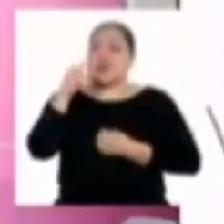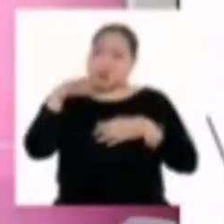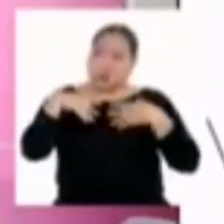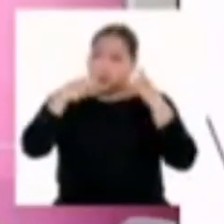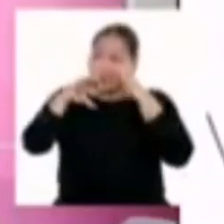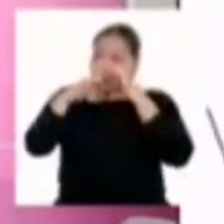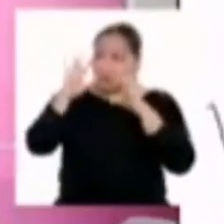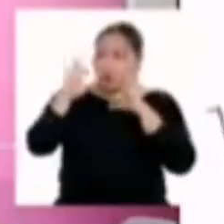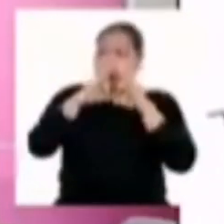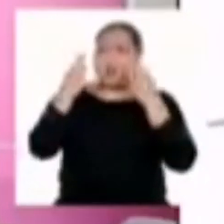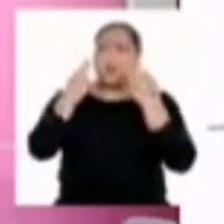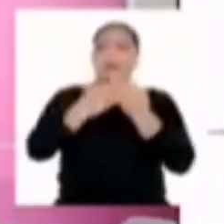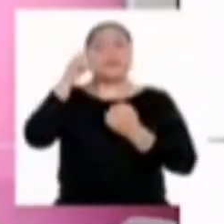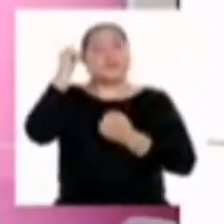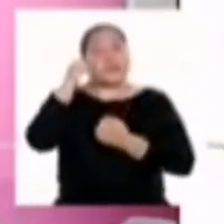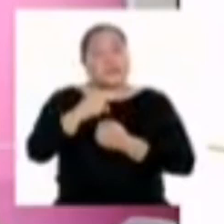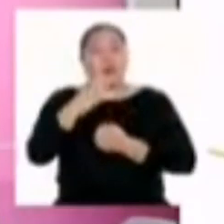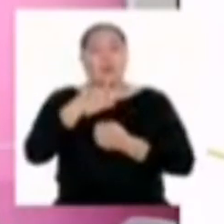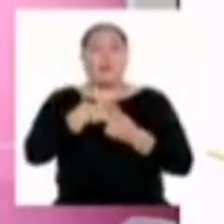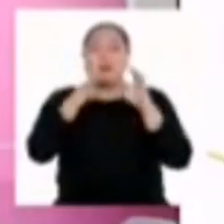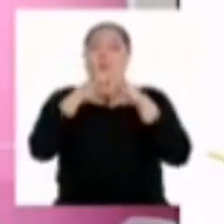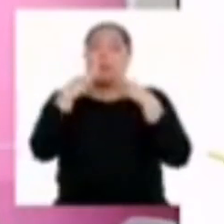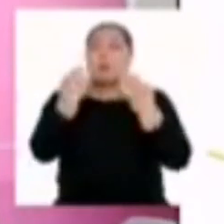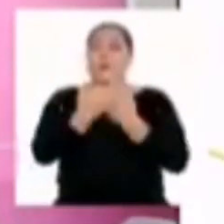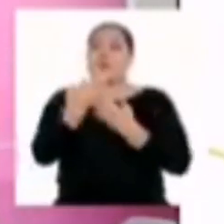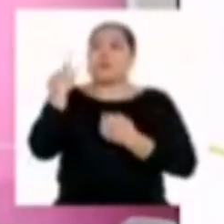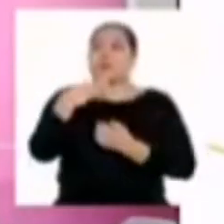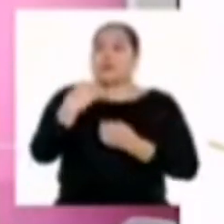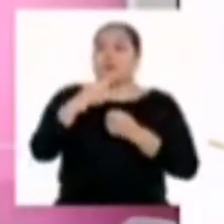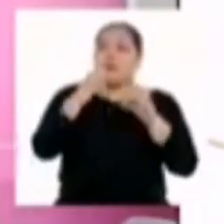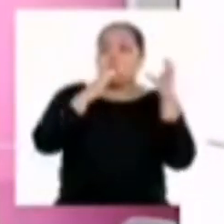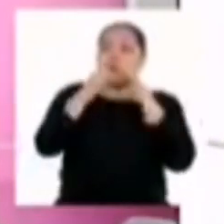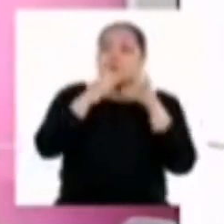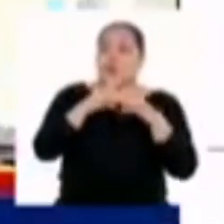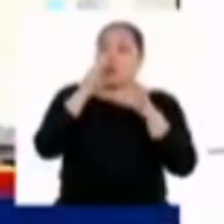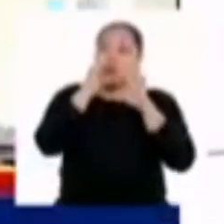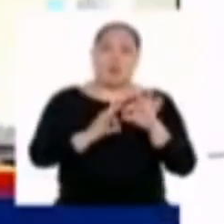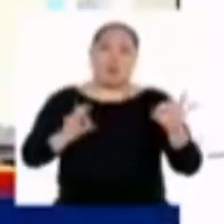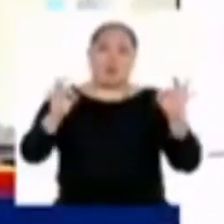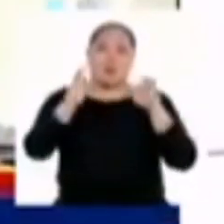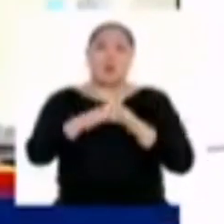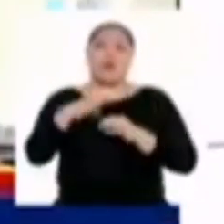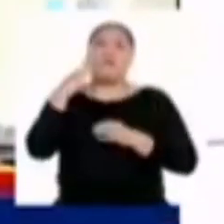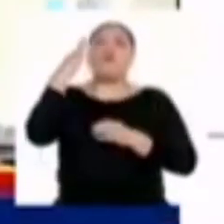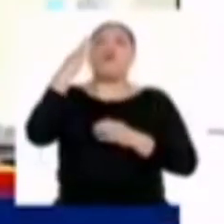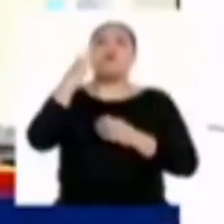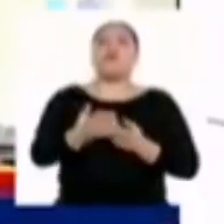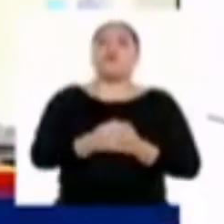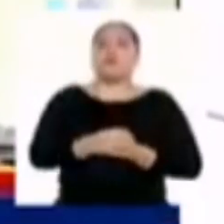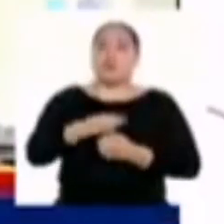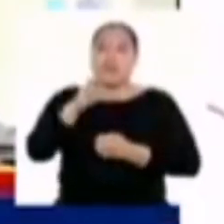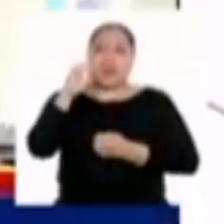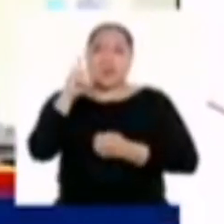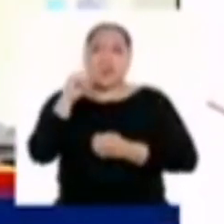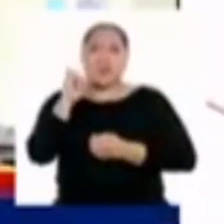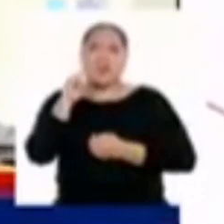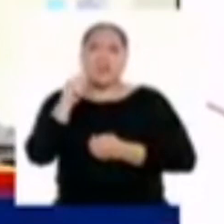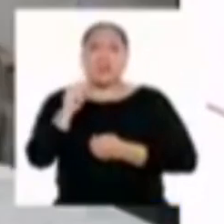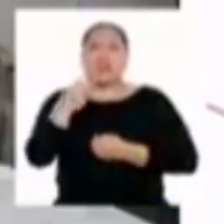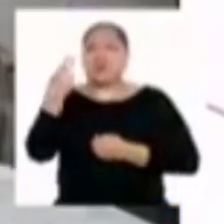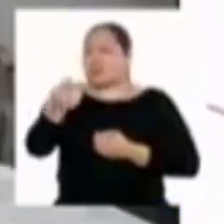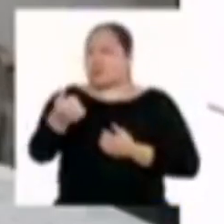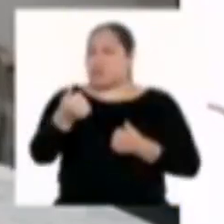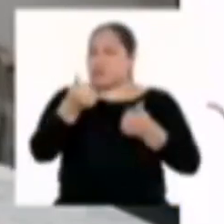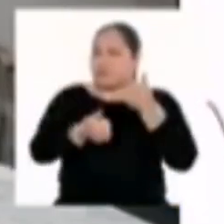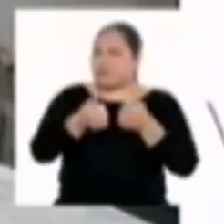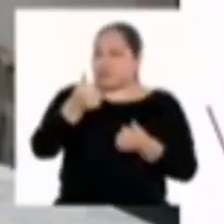Sí, Rodrigo, porque en familia siempre conversamos sobre lo importante que va a ser para nuestras futuras generaciones. Edith, ¿qué tan sólidos fueron los argumentos de cada